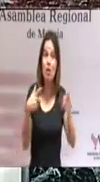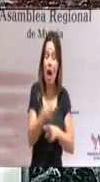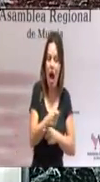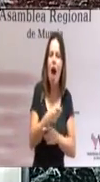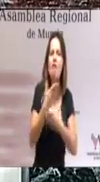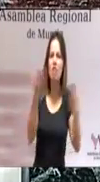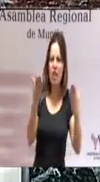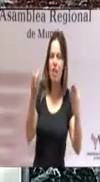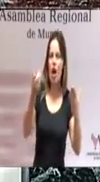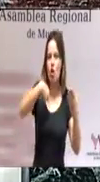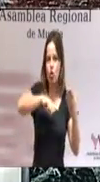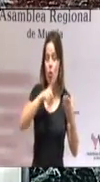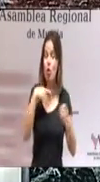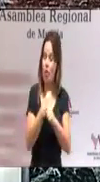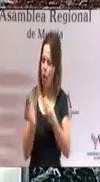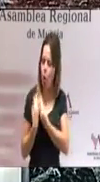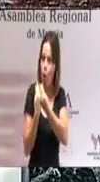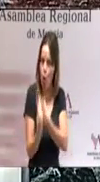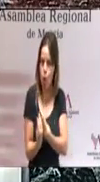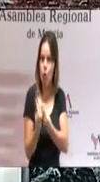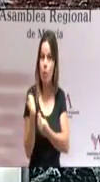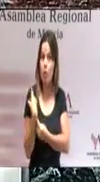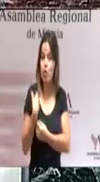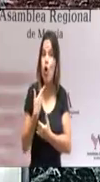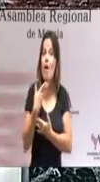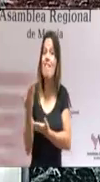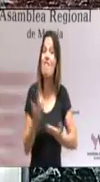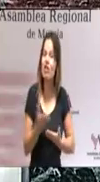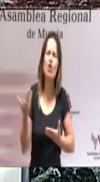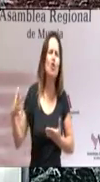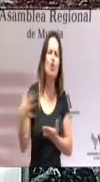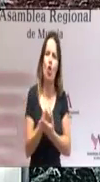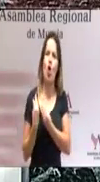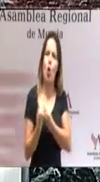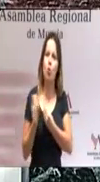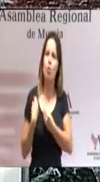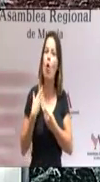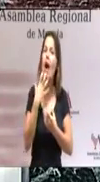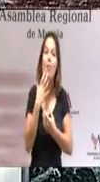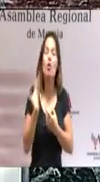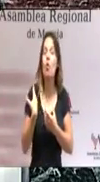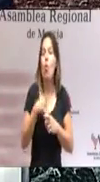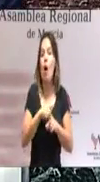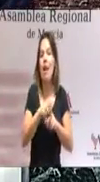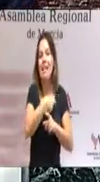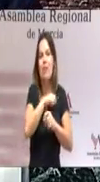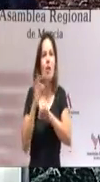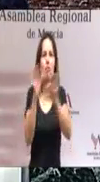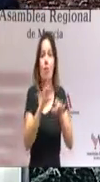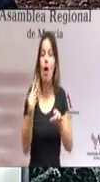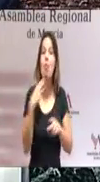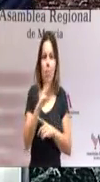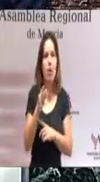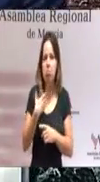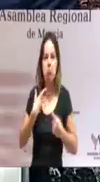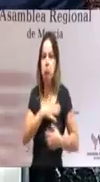y confían, trabajamos con ellos y lo que yo les invito es que lo hagamos todos juntos y demos ese ejemplo al resto de España. El Partido Popular está dispuesto a